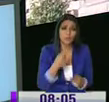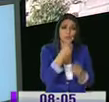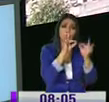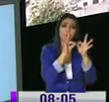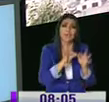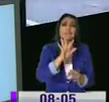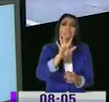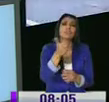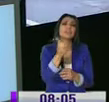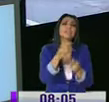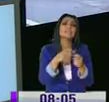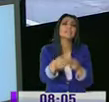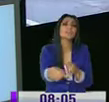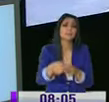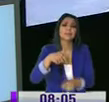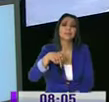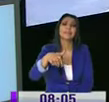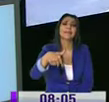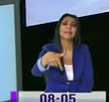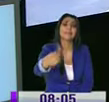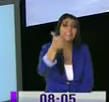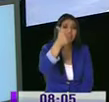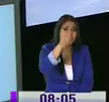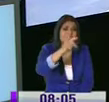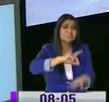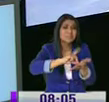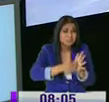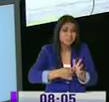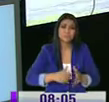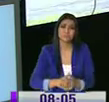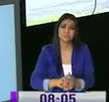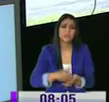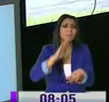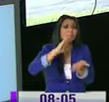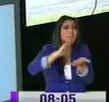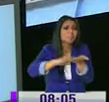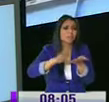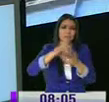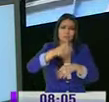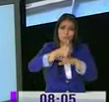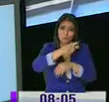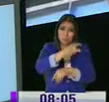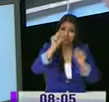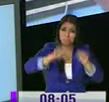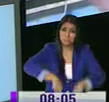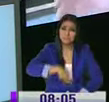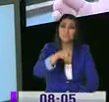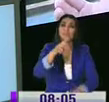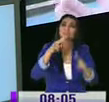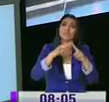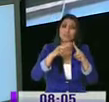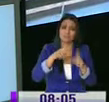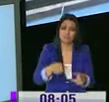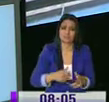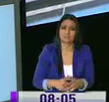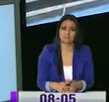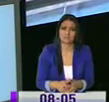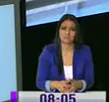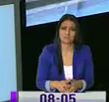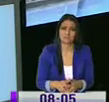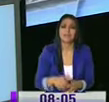5 ó 10 minutos nomás son camine camine se cree autoridades con todo el respeto que los vecinos conociéndoles como son